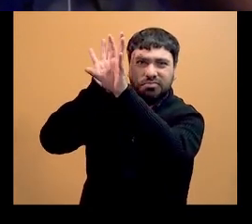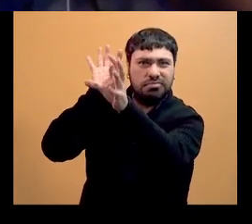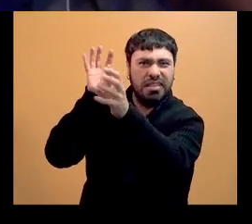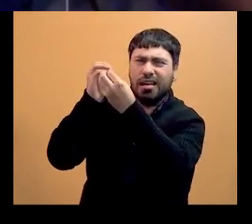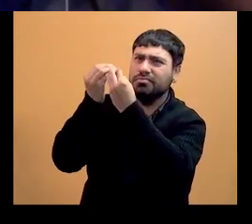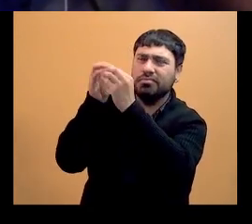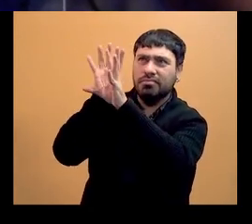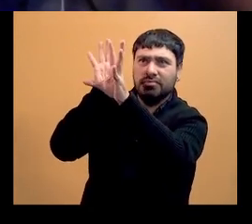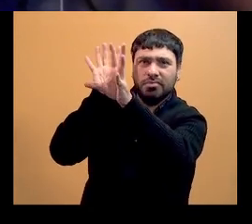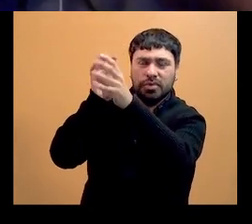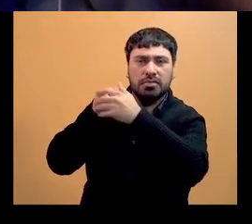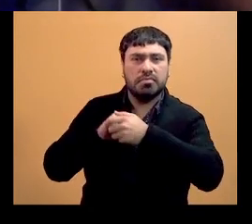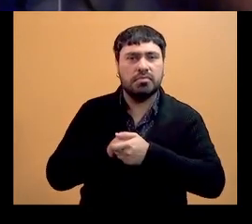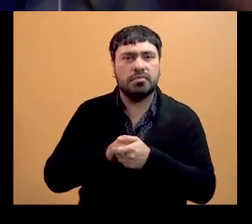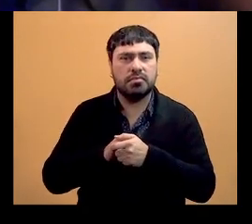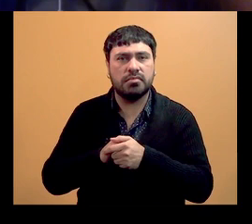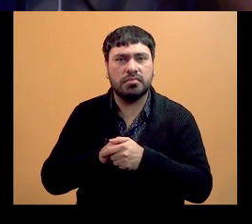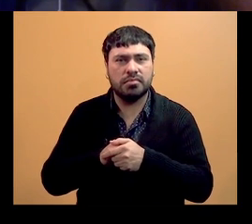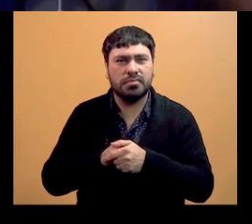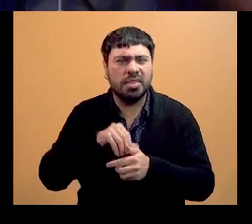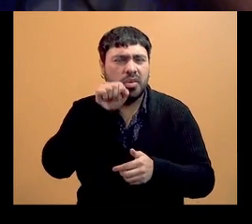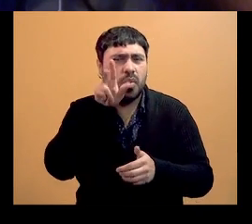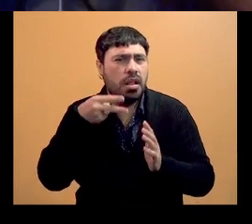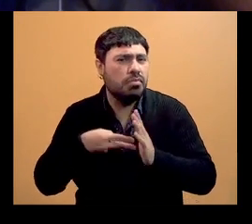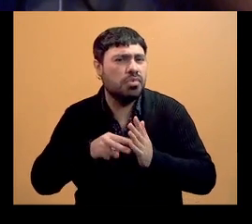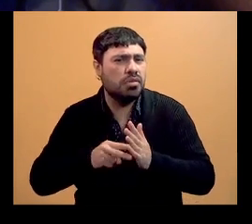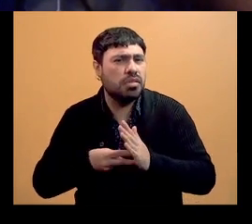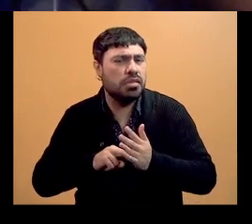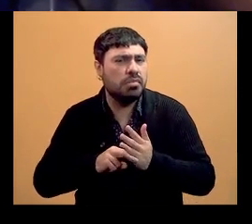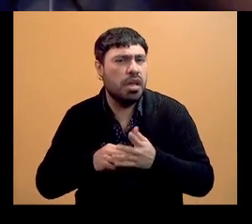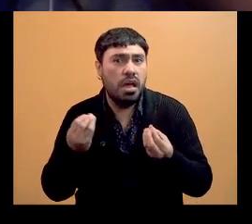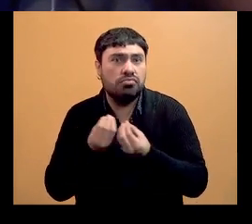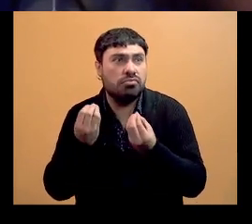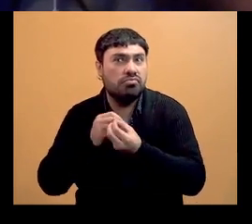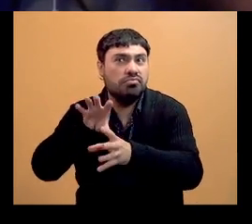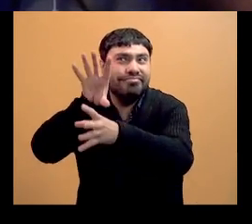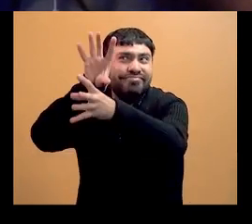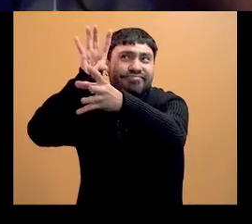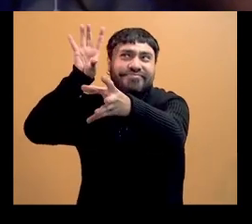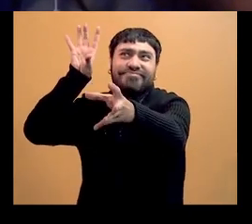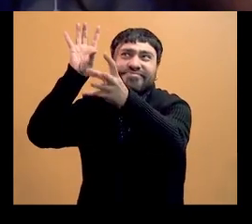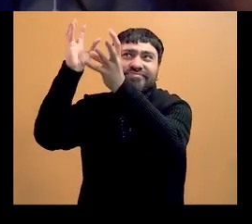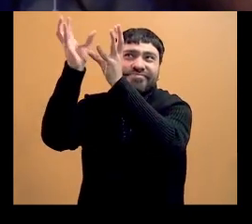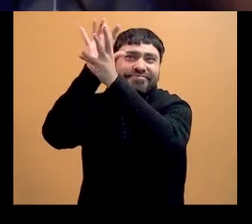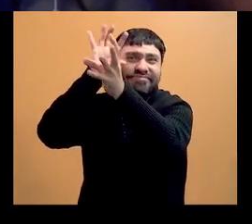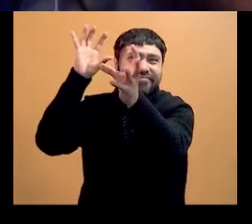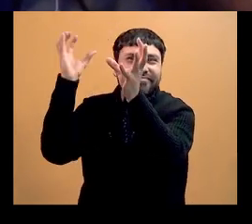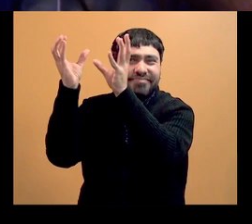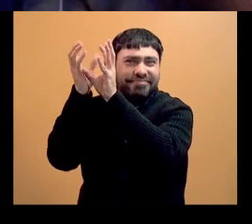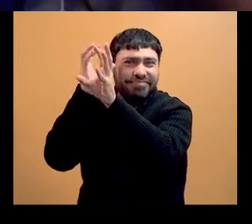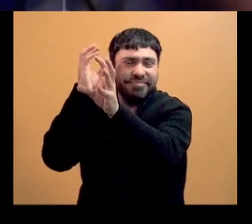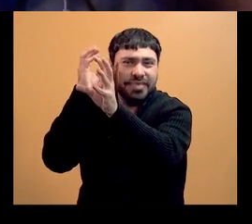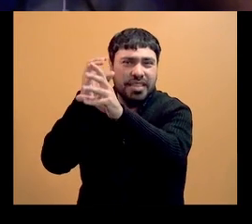inconmensurablemente pequeños estos satélites en contraste con la superficie terrestre. El problema, tal como señala Claudio, es la gran cantidad de ellos que existen y que finalmente,